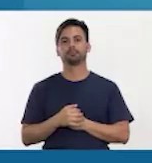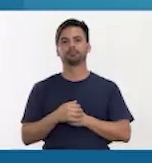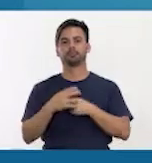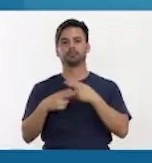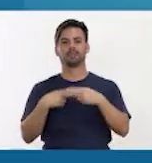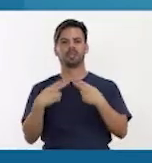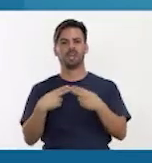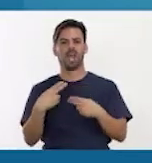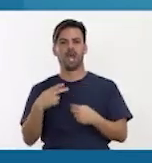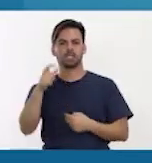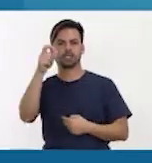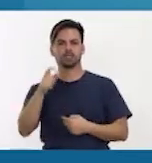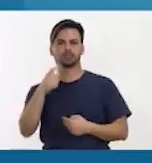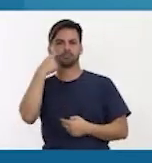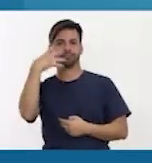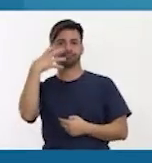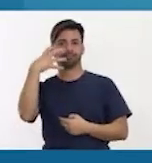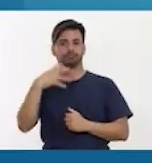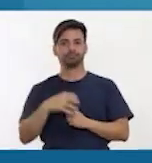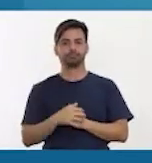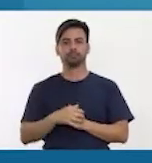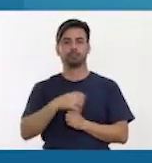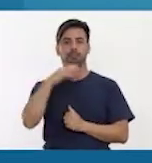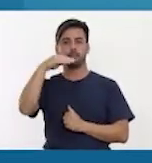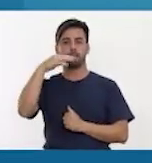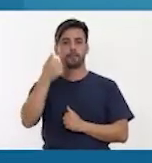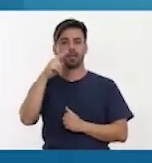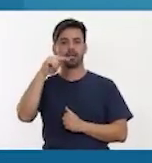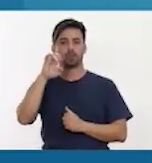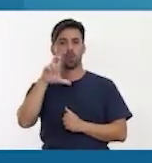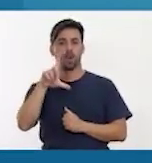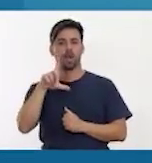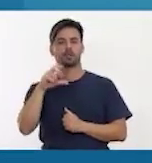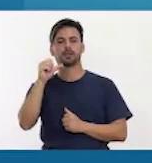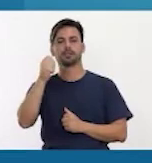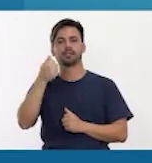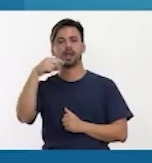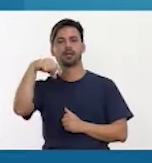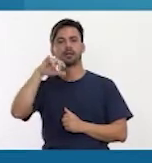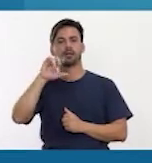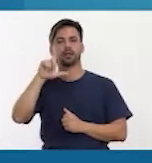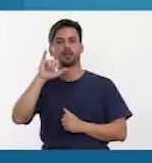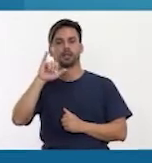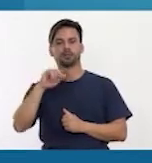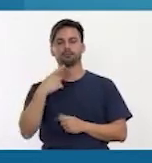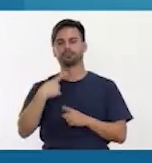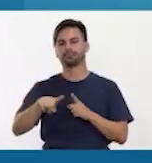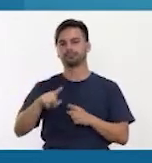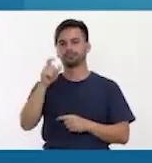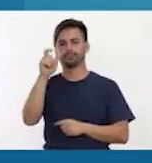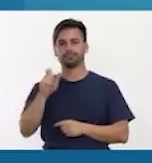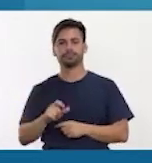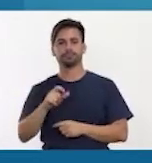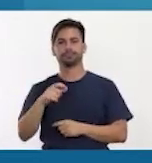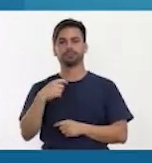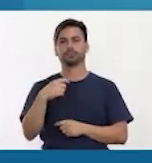la acción de figuras como Manuel Sanguilí, el general Bartolomé